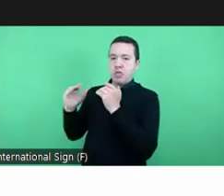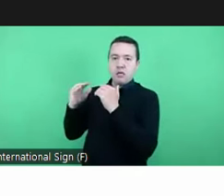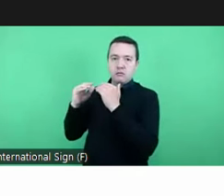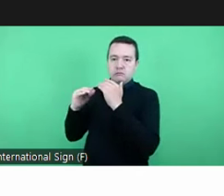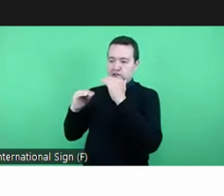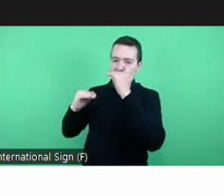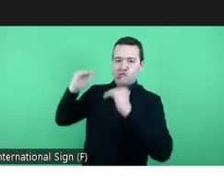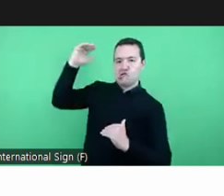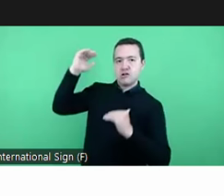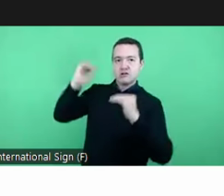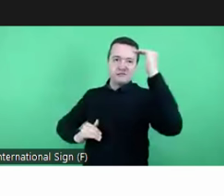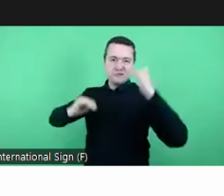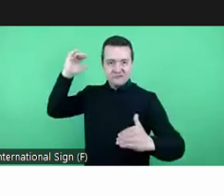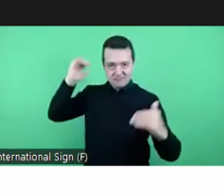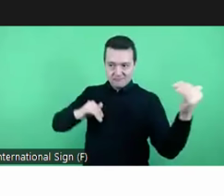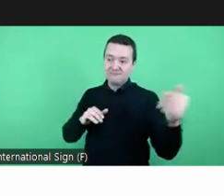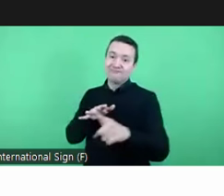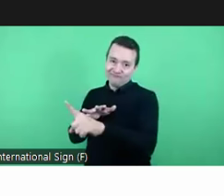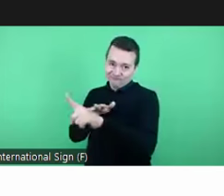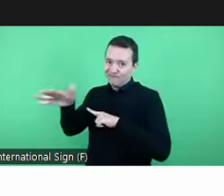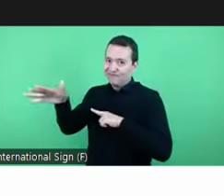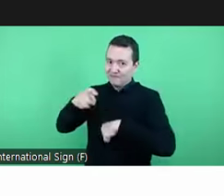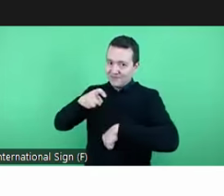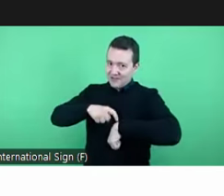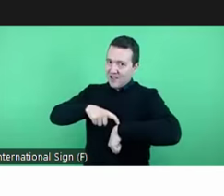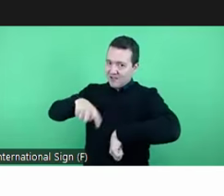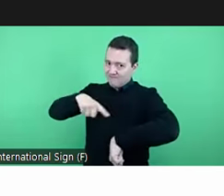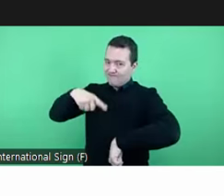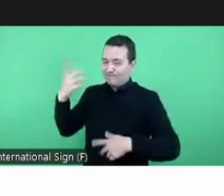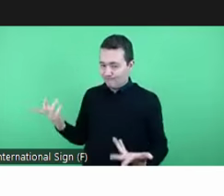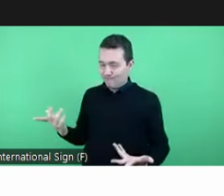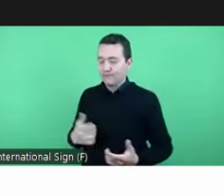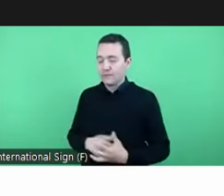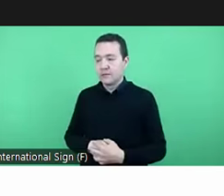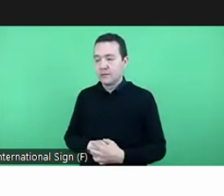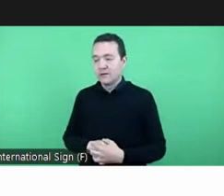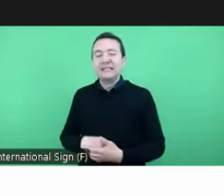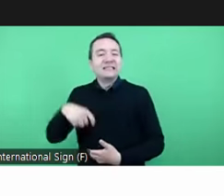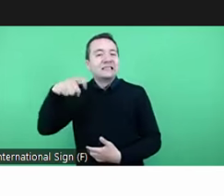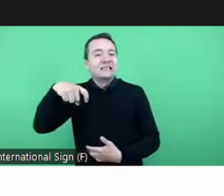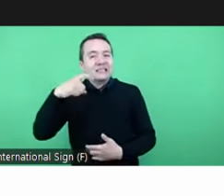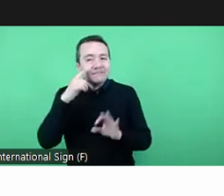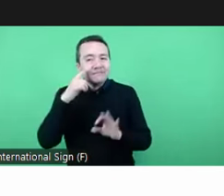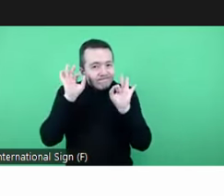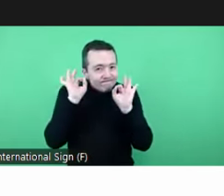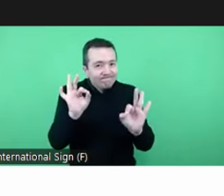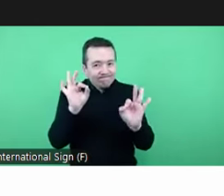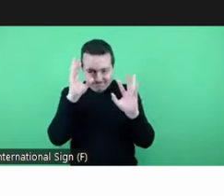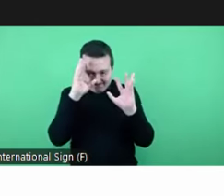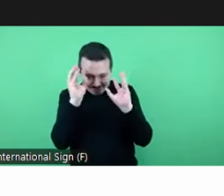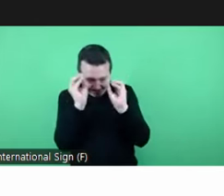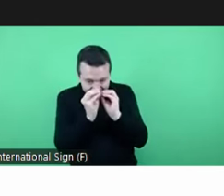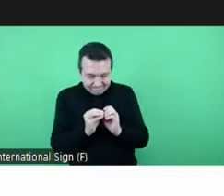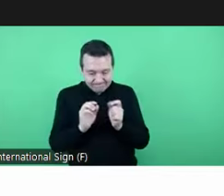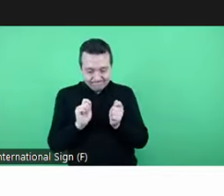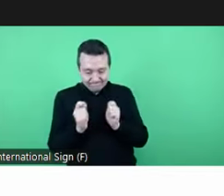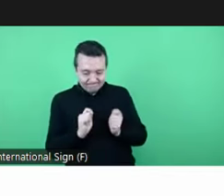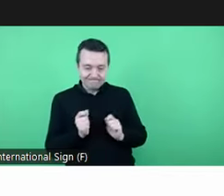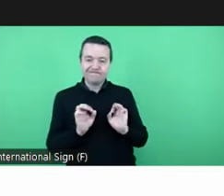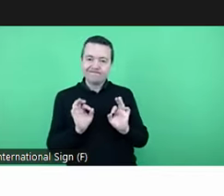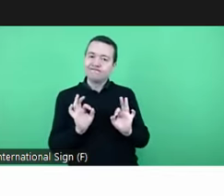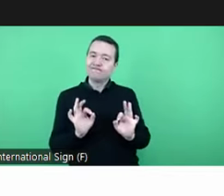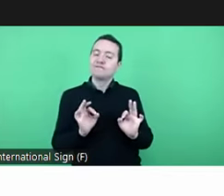y la affecting efectividad waiting clínica. times and clinical Por eso es prioritization, necesario which is definir why it's lineamientos necessary to regulatorios define regulatory que aseguren la guidelines equidad en el that